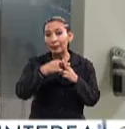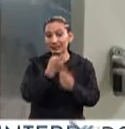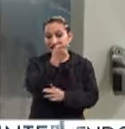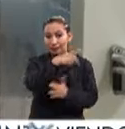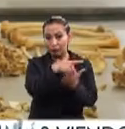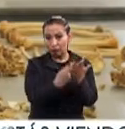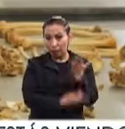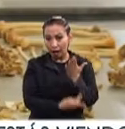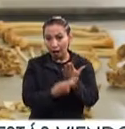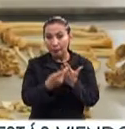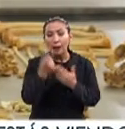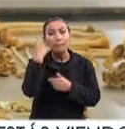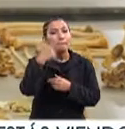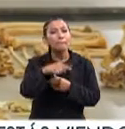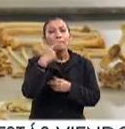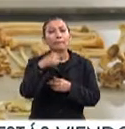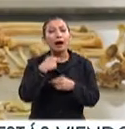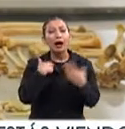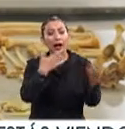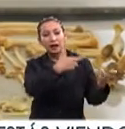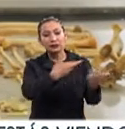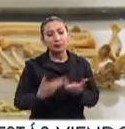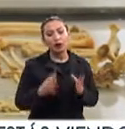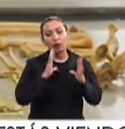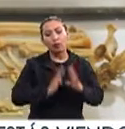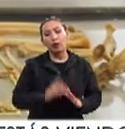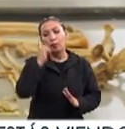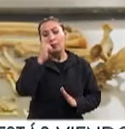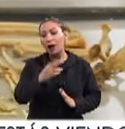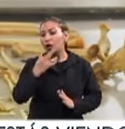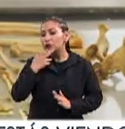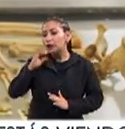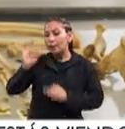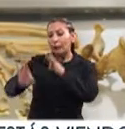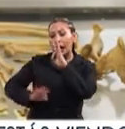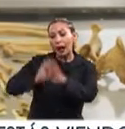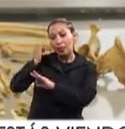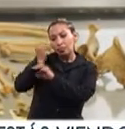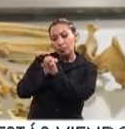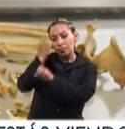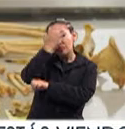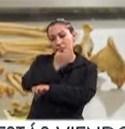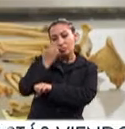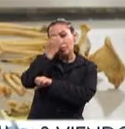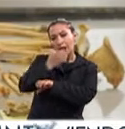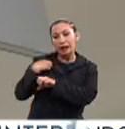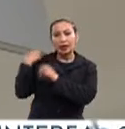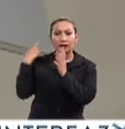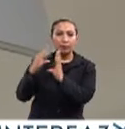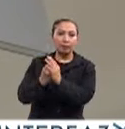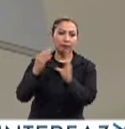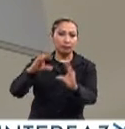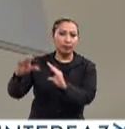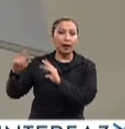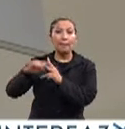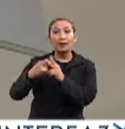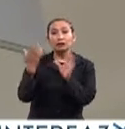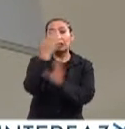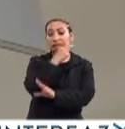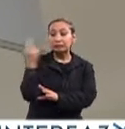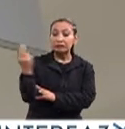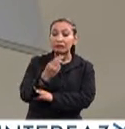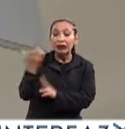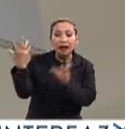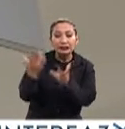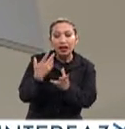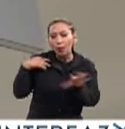marcha este programa con el propósito de recibir cuerpos para que sean utilizados a labores de investigación y docencia. Surgió ante la necesidad